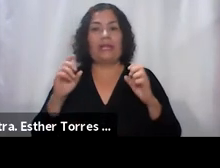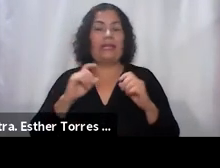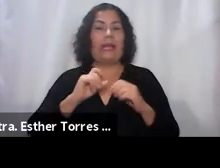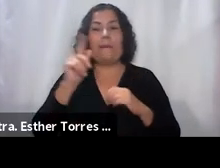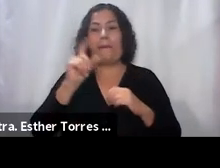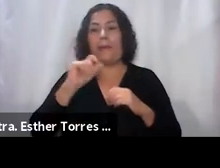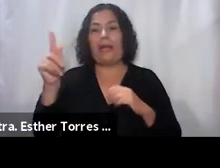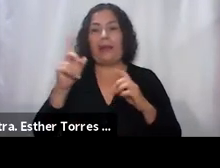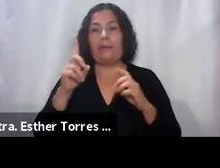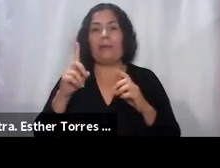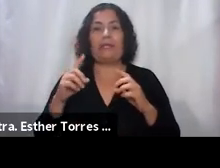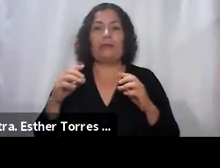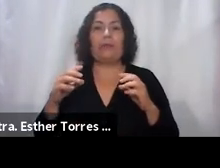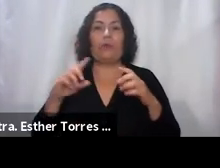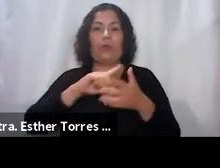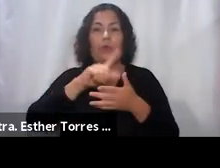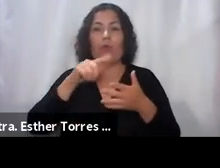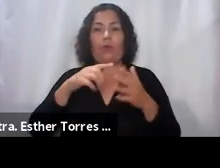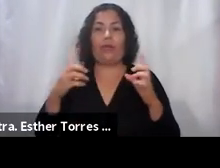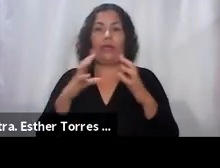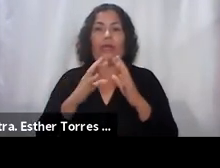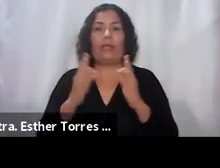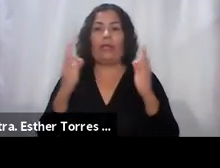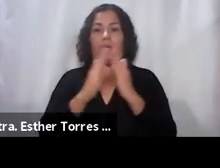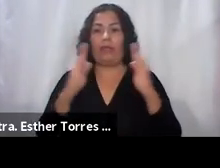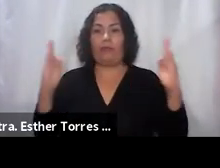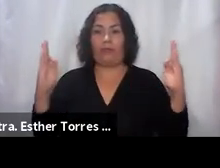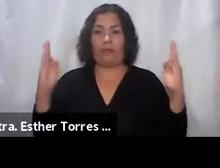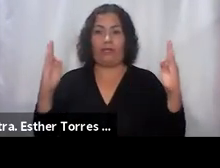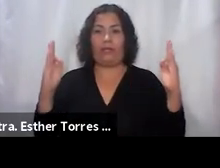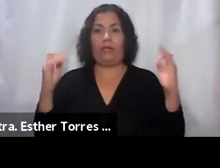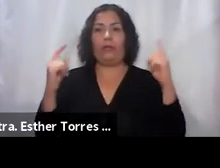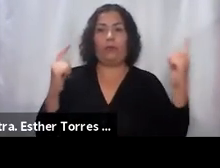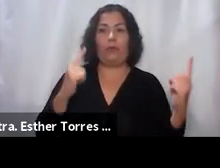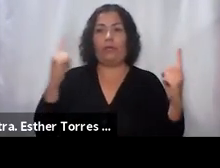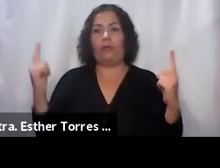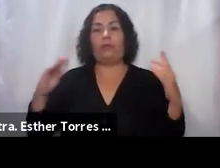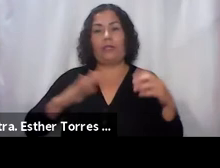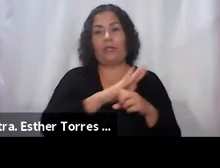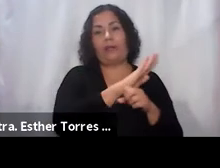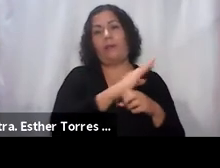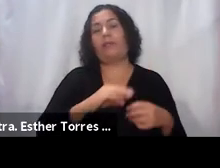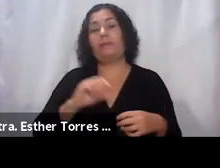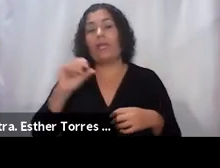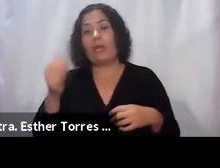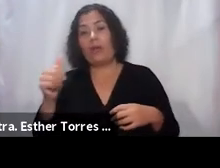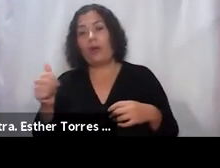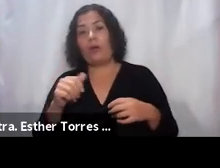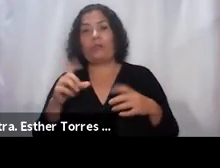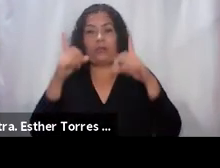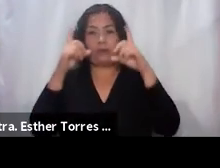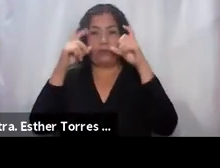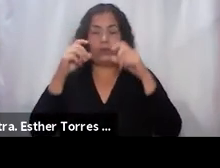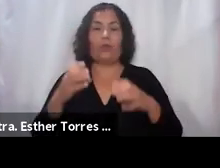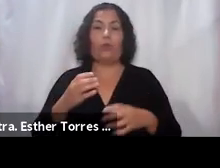otra. La otra era lo que ya les dije, los postes, ¿no? O sea, este creo que es un tema